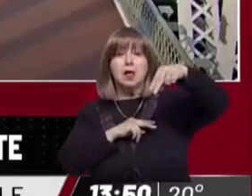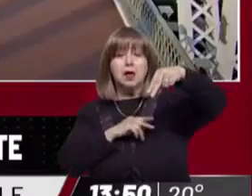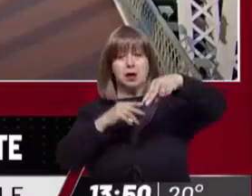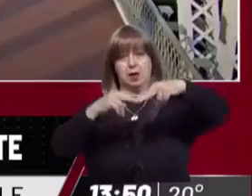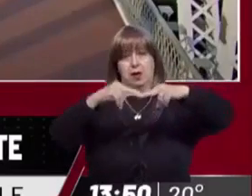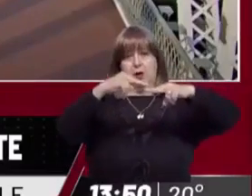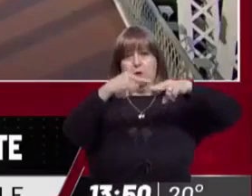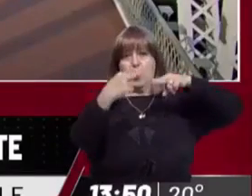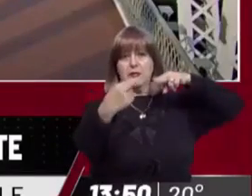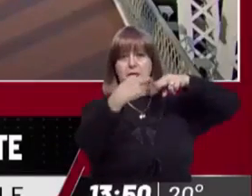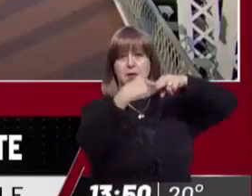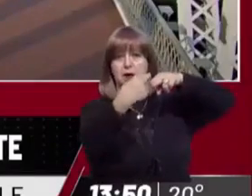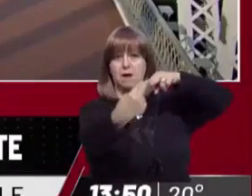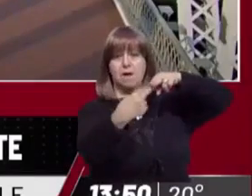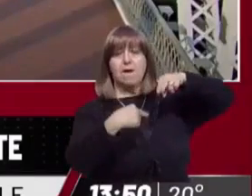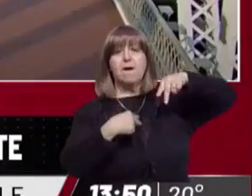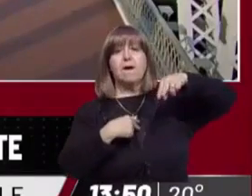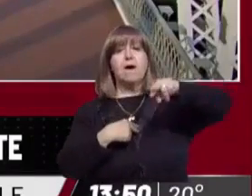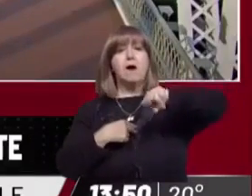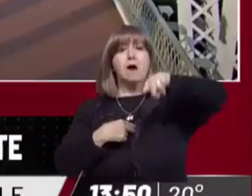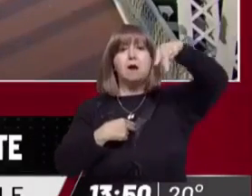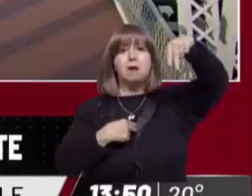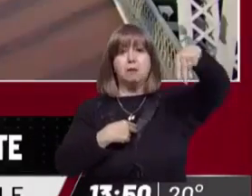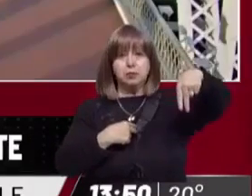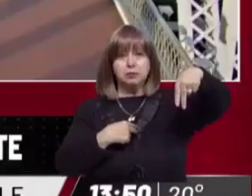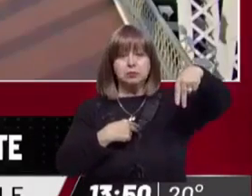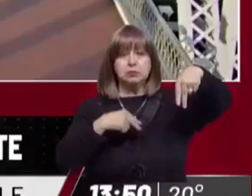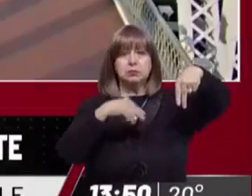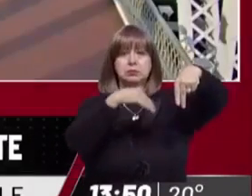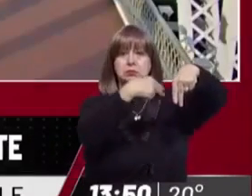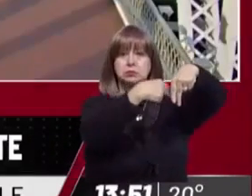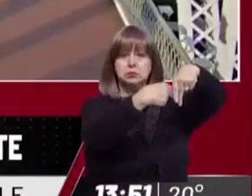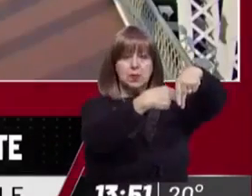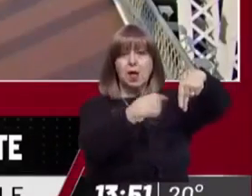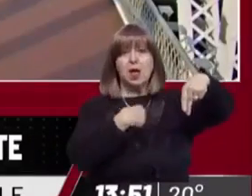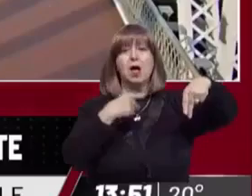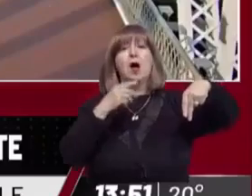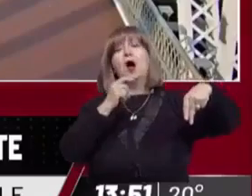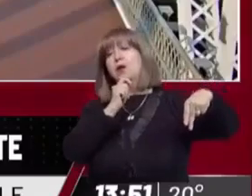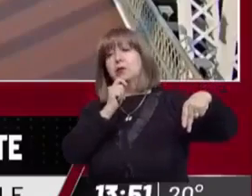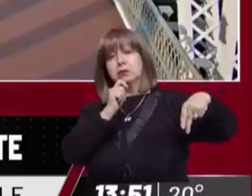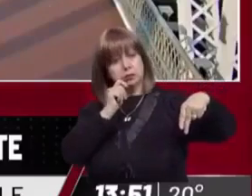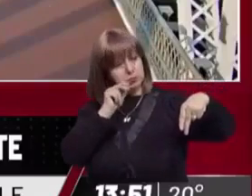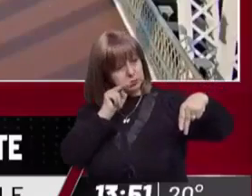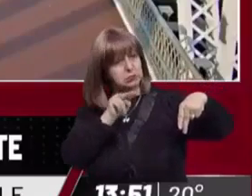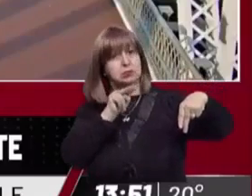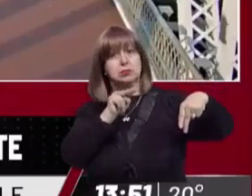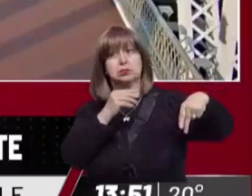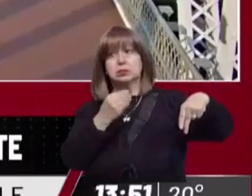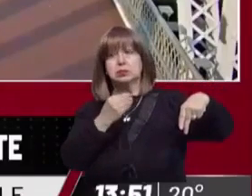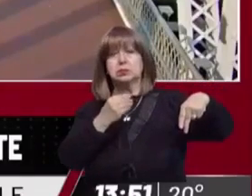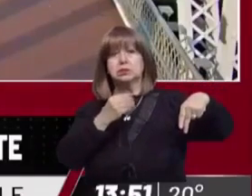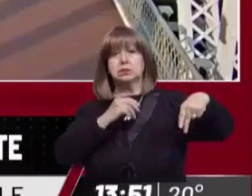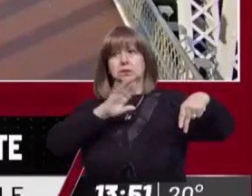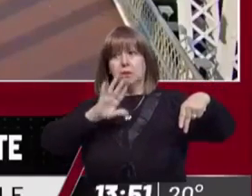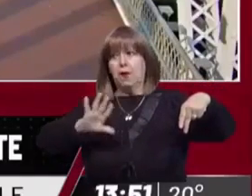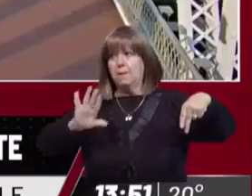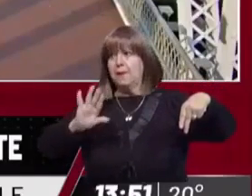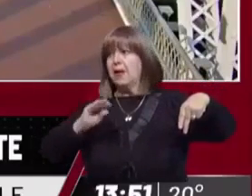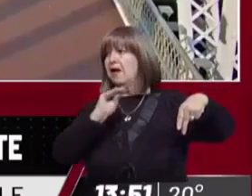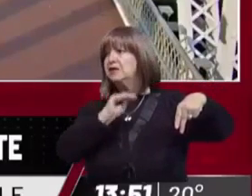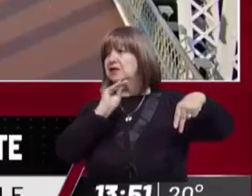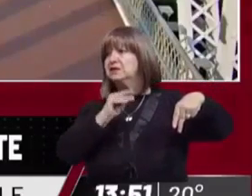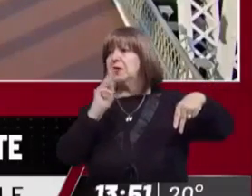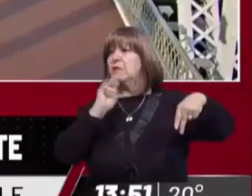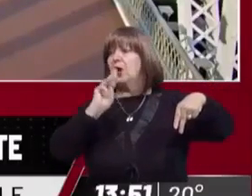ver Muchos espectáculos de música Y también producir eh muchos Eh bueno clips videoclips como era el